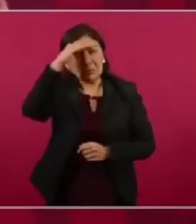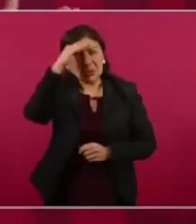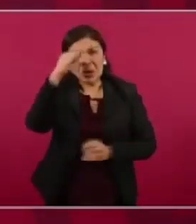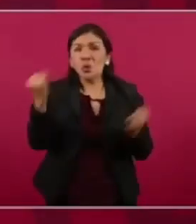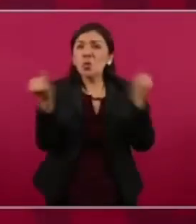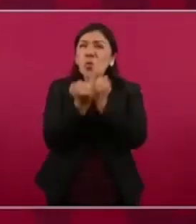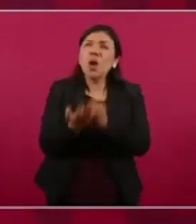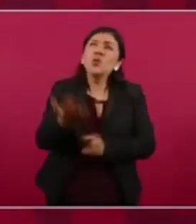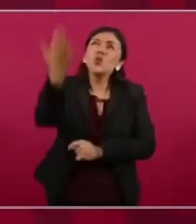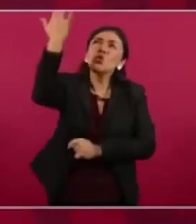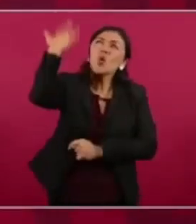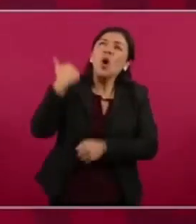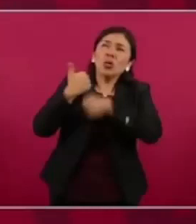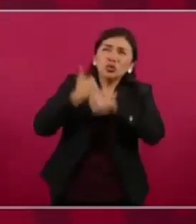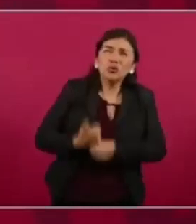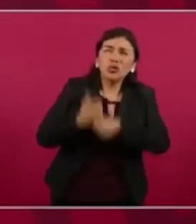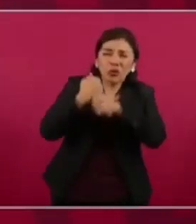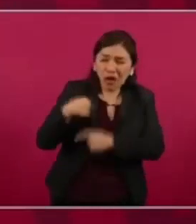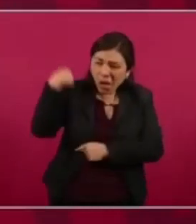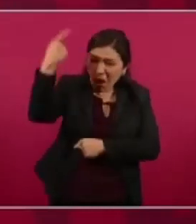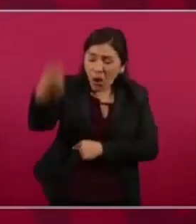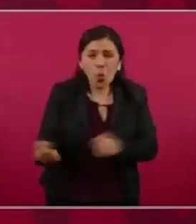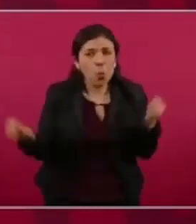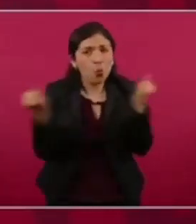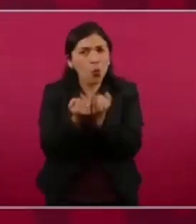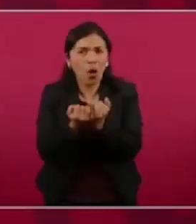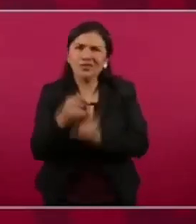nosotros padecimos,